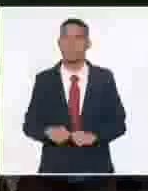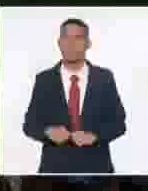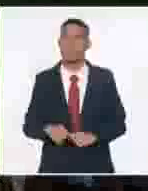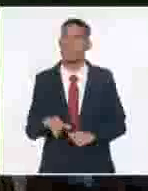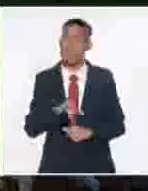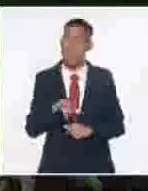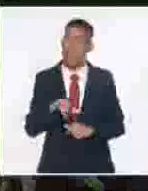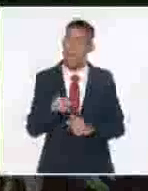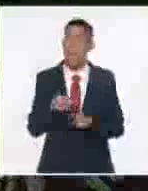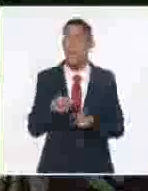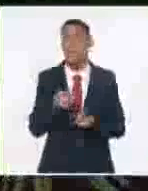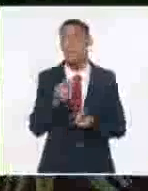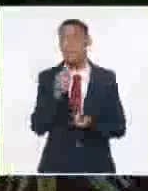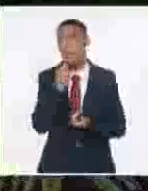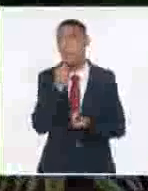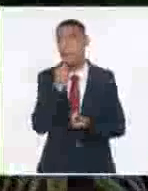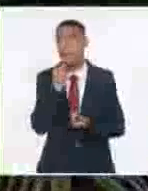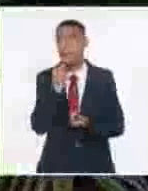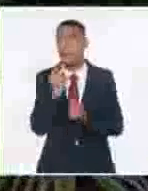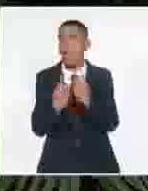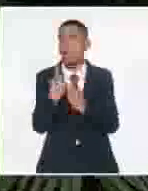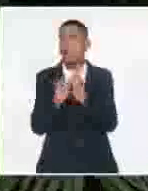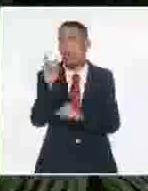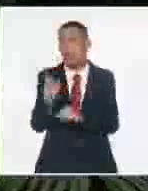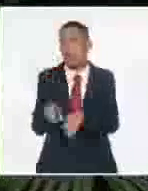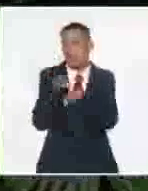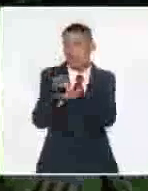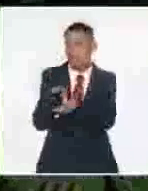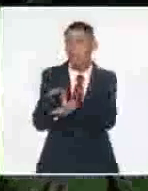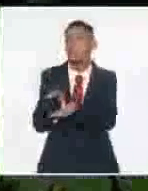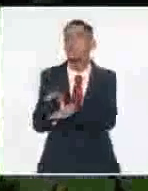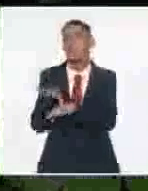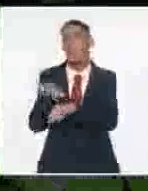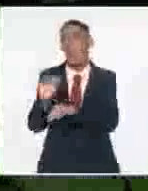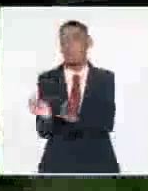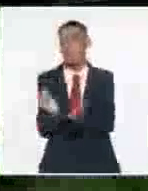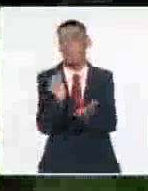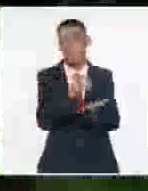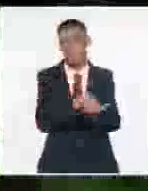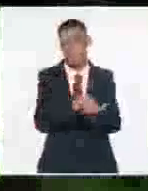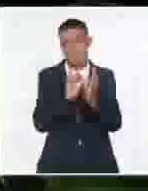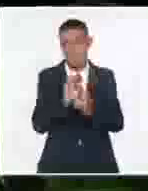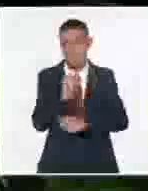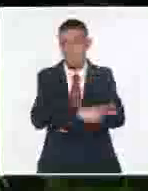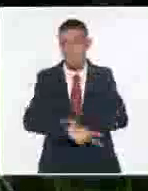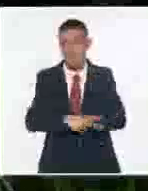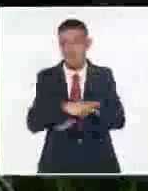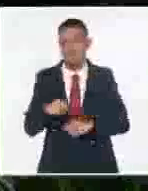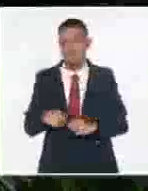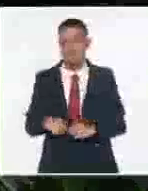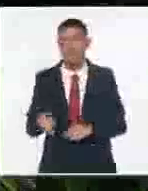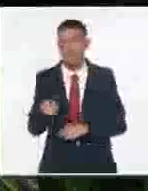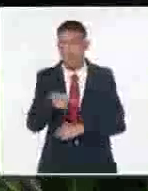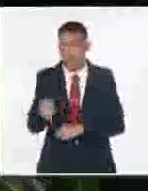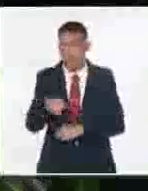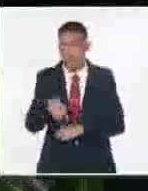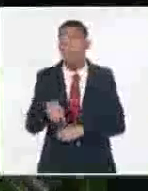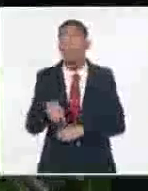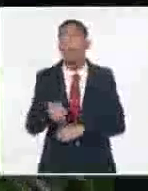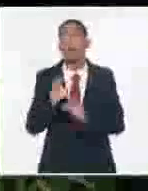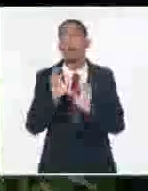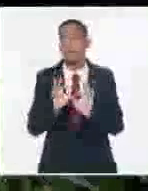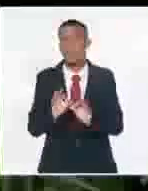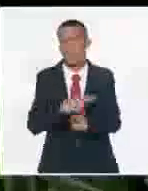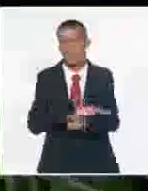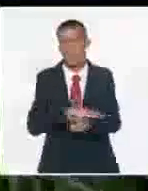el retorno de los refugiados. Esta ha sido la firme posición